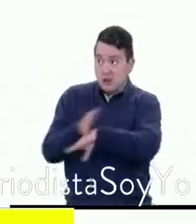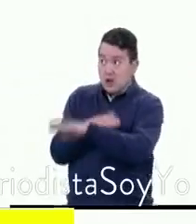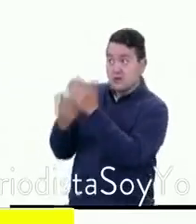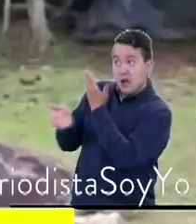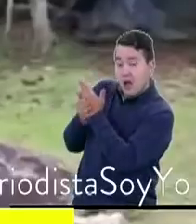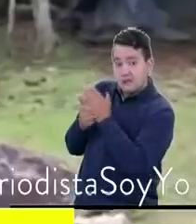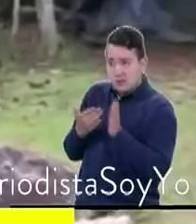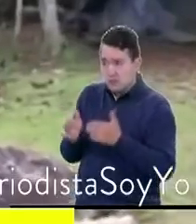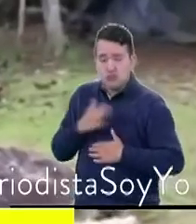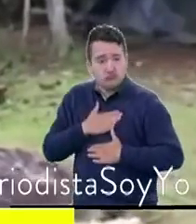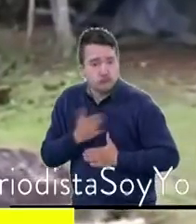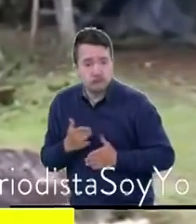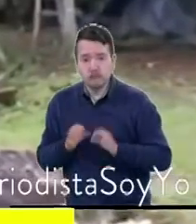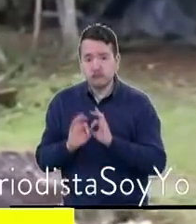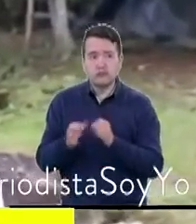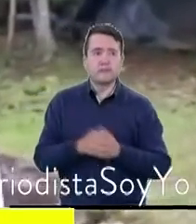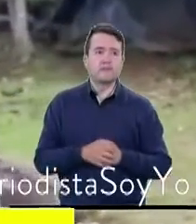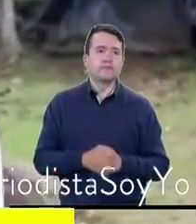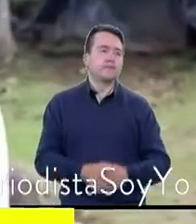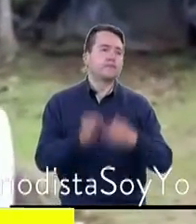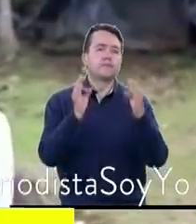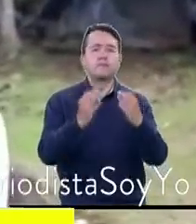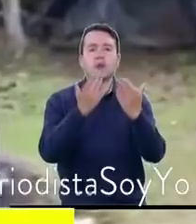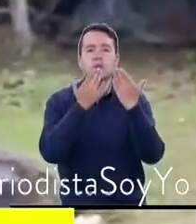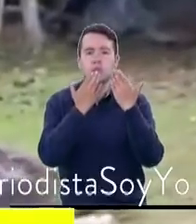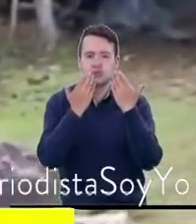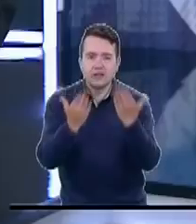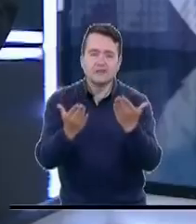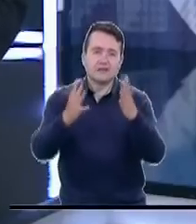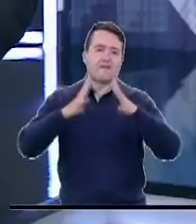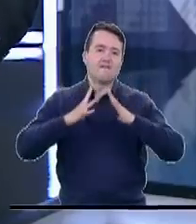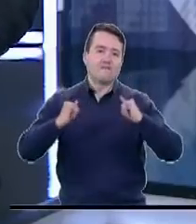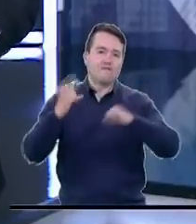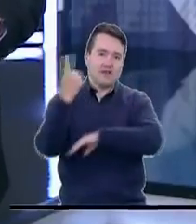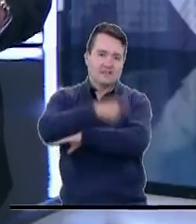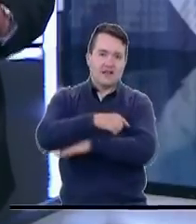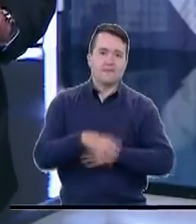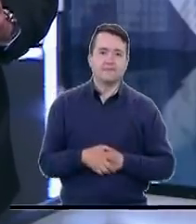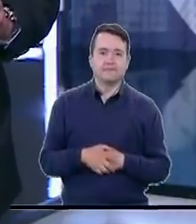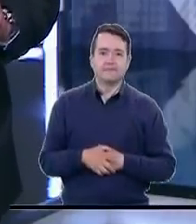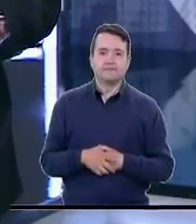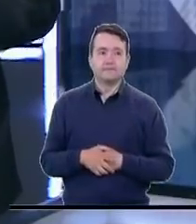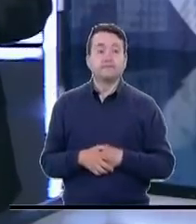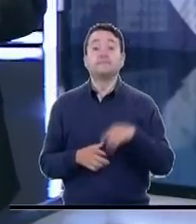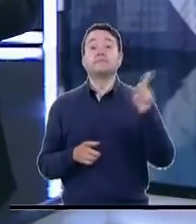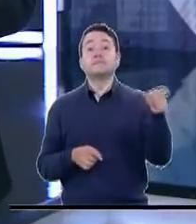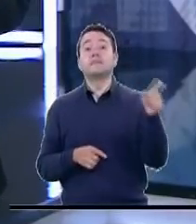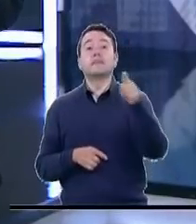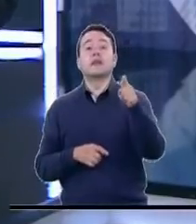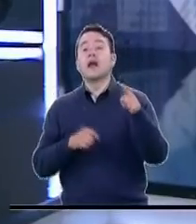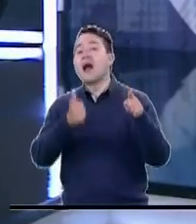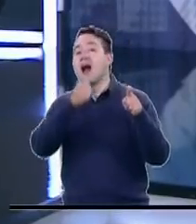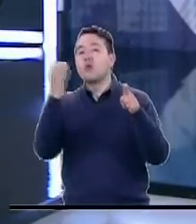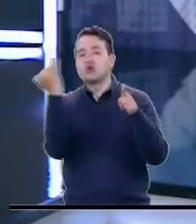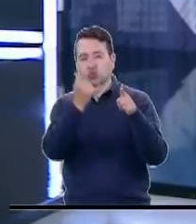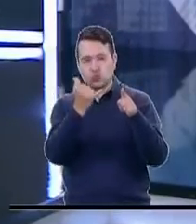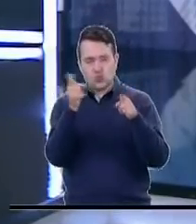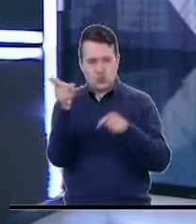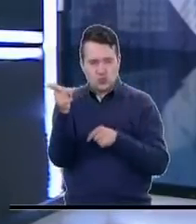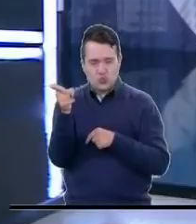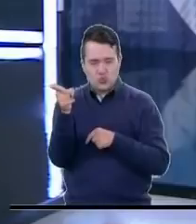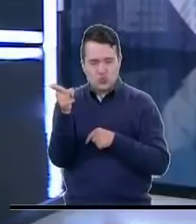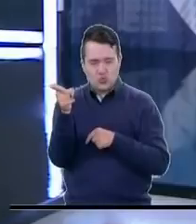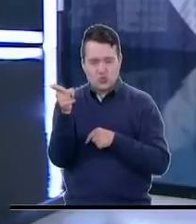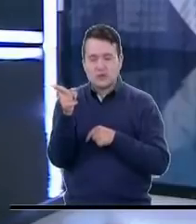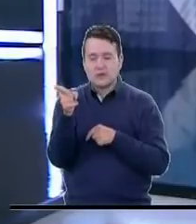año pasado. Muchas gracias y feliz día. Desde la vereda del Triunfo de Agua Azul de Casanare piden